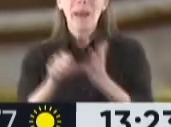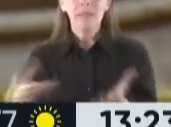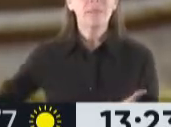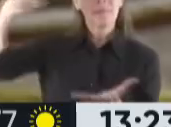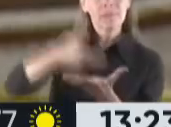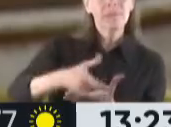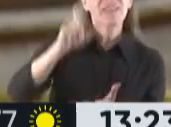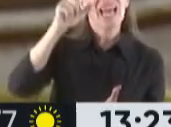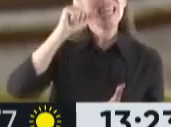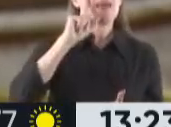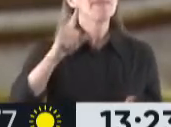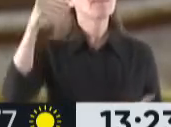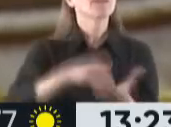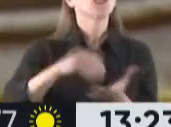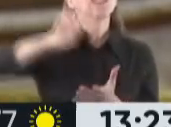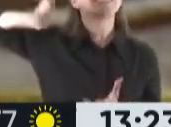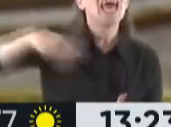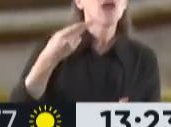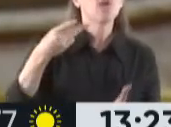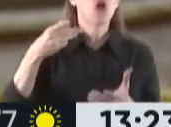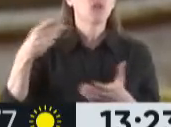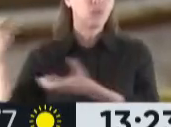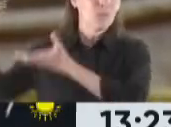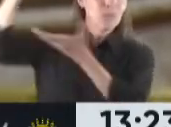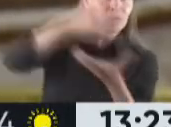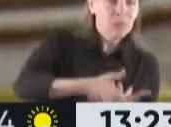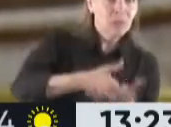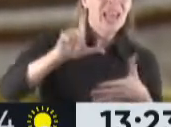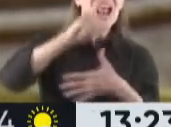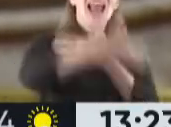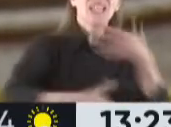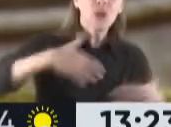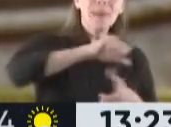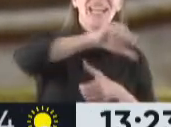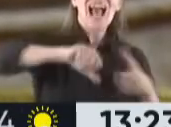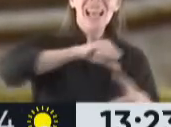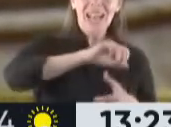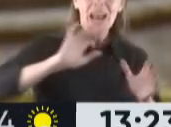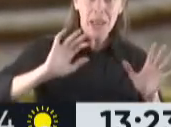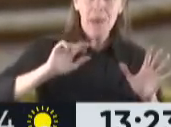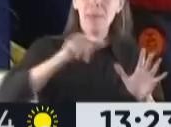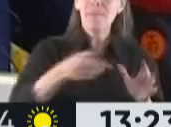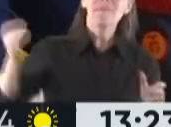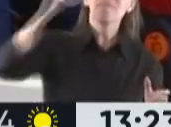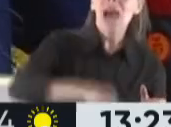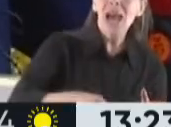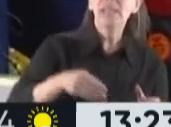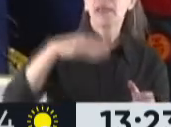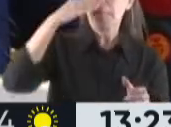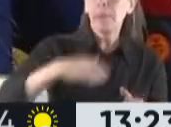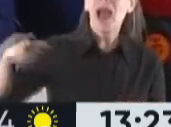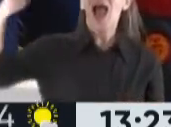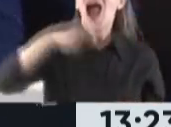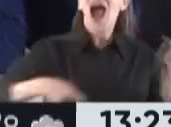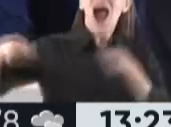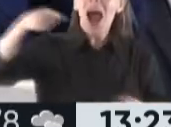10.000 millones de euros en Latinoamérica y el Caribe. Y esto se va a completar con contribuciones adicionales de